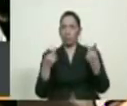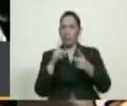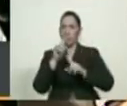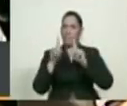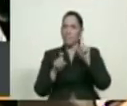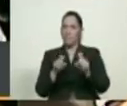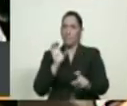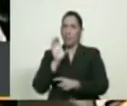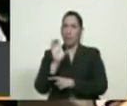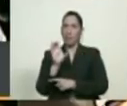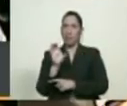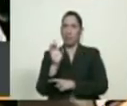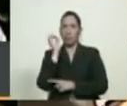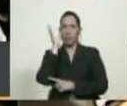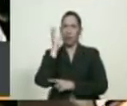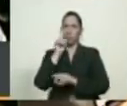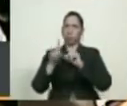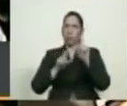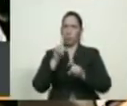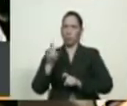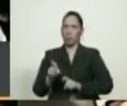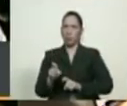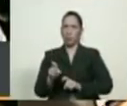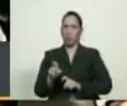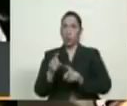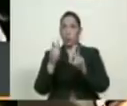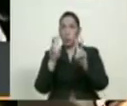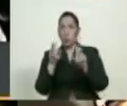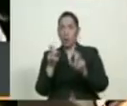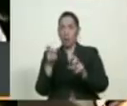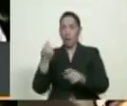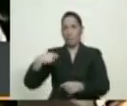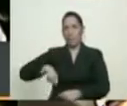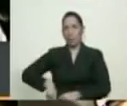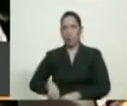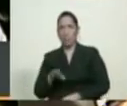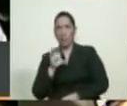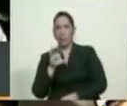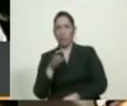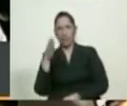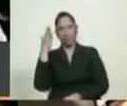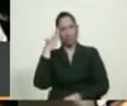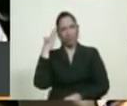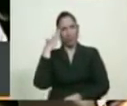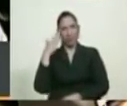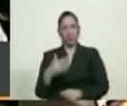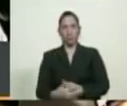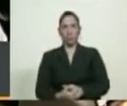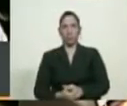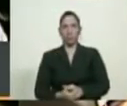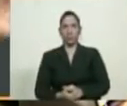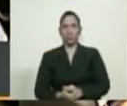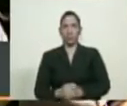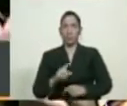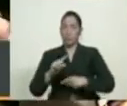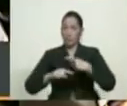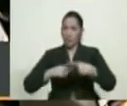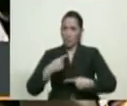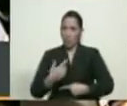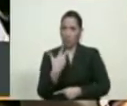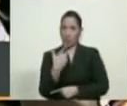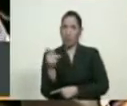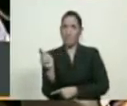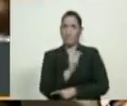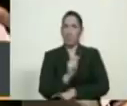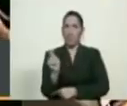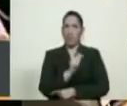expectativas sobre las nuevas posibilidades de inversión que se presenten en el país. Quisiera saber si después de estos tres meses que se